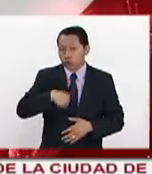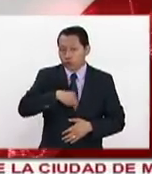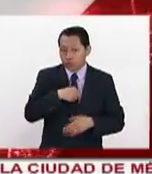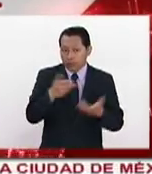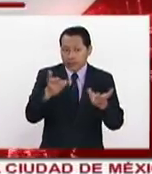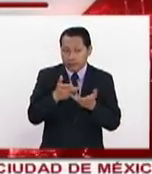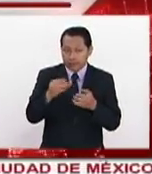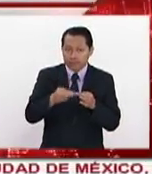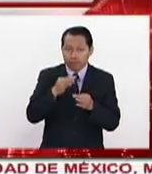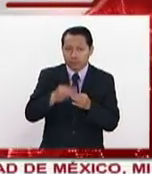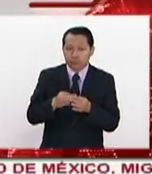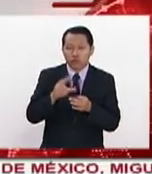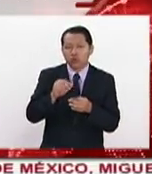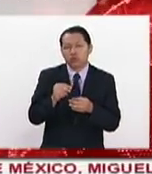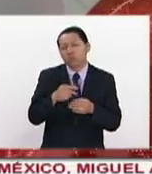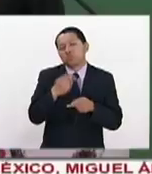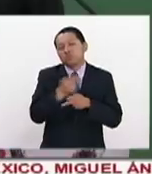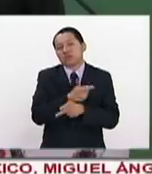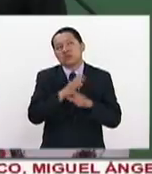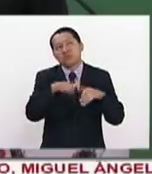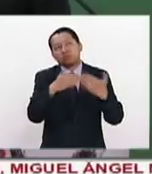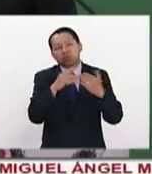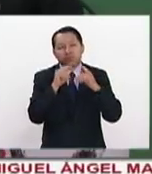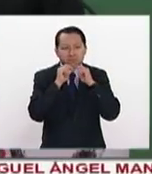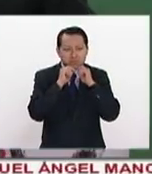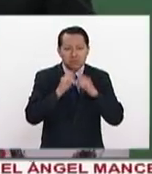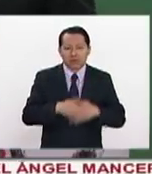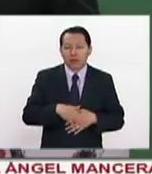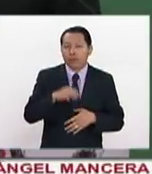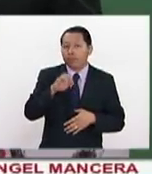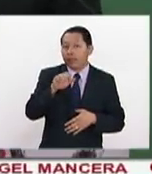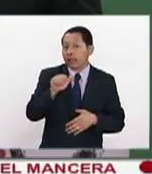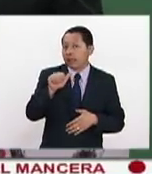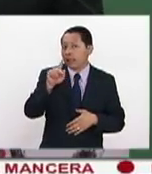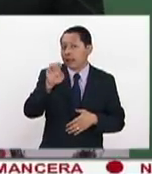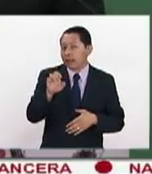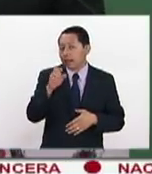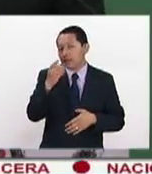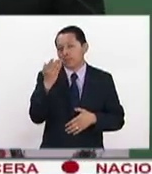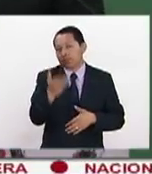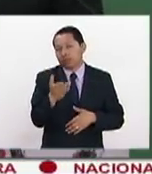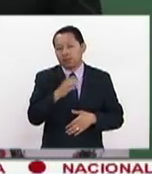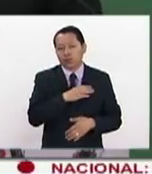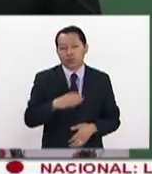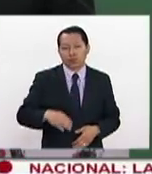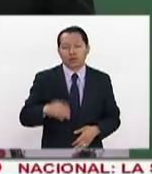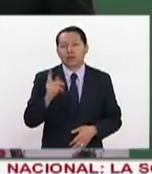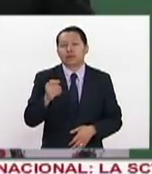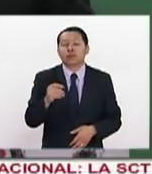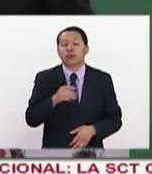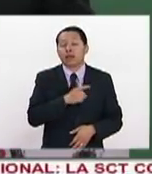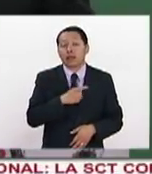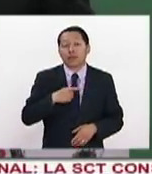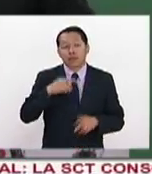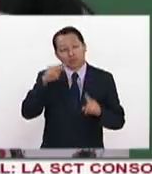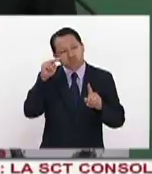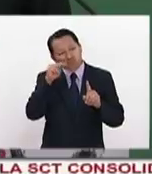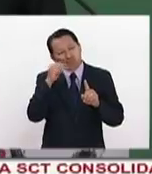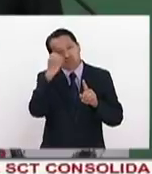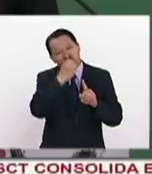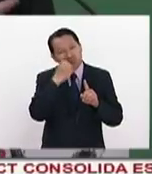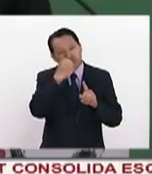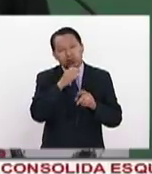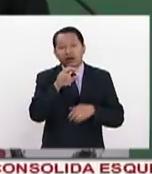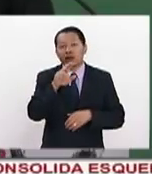destino, no dependeremos de lo que pase fuera. Meade aprovechó para exigir a sus contendientes que se sometan al escrutinio. Dijo